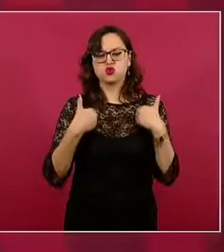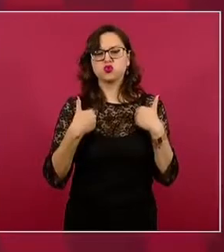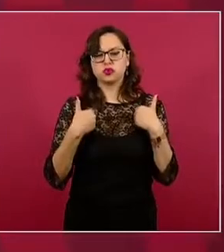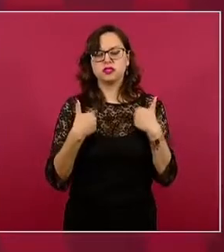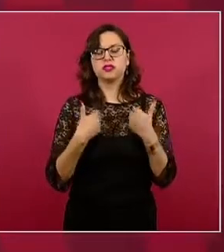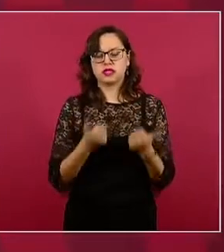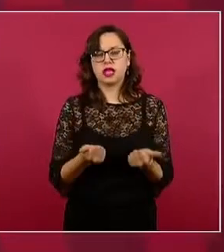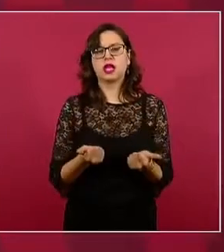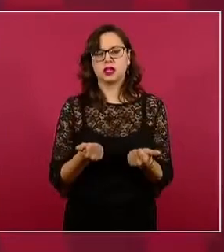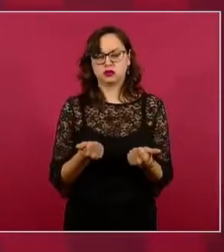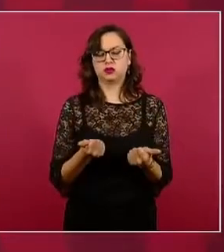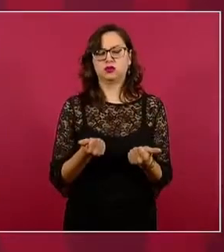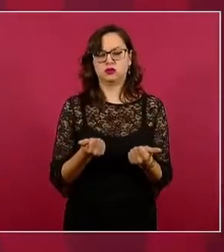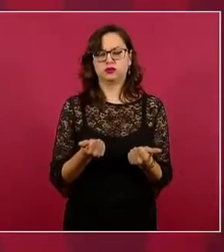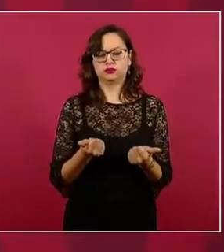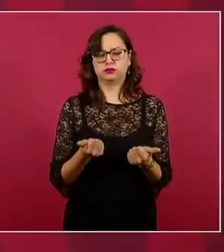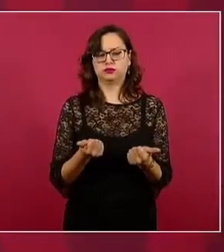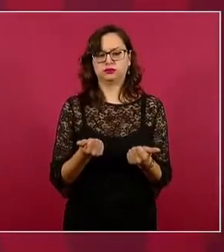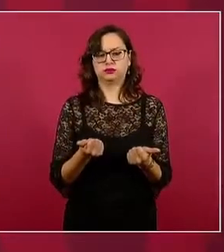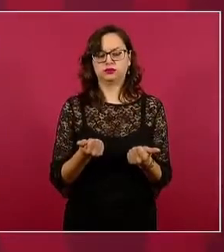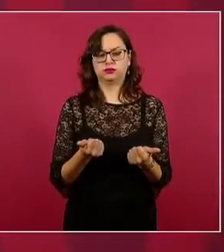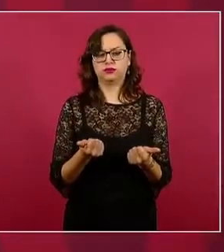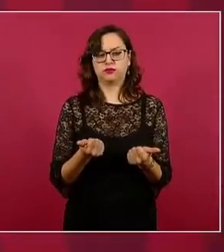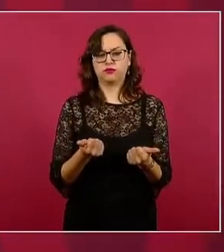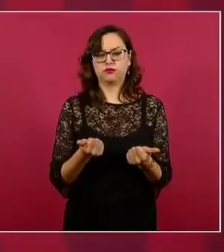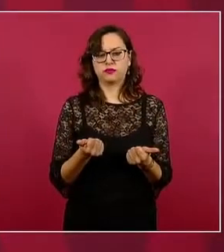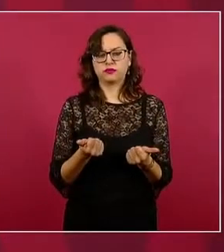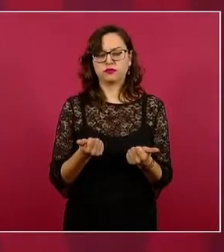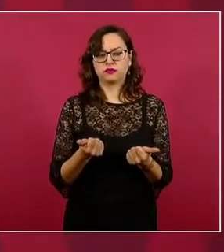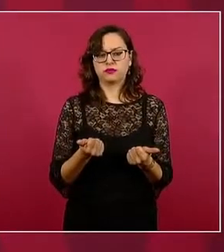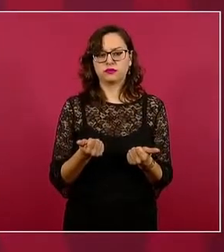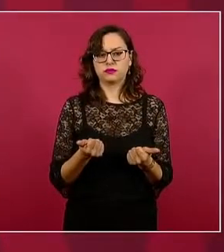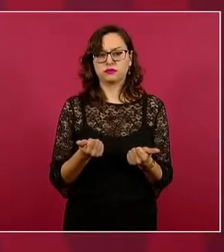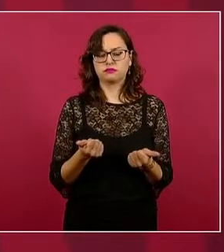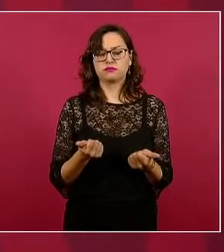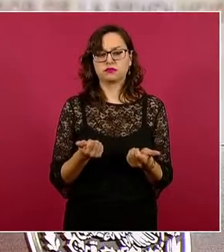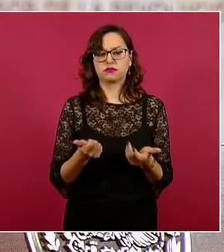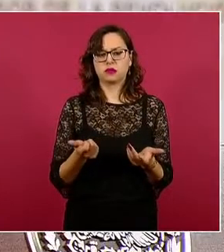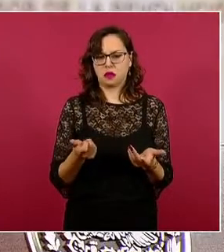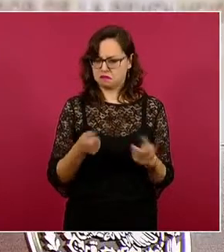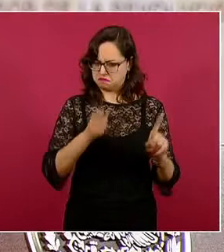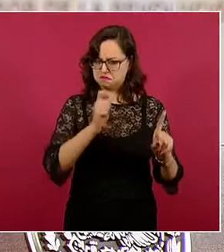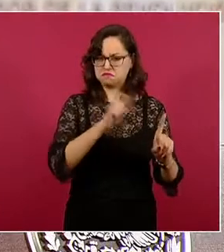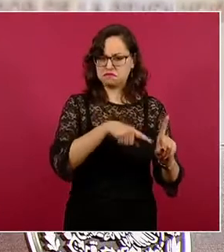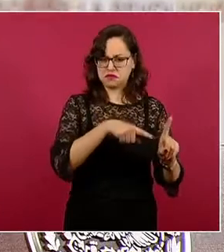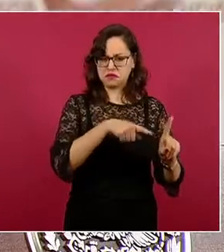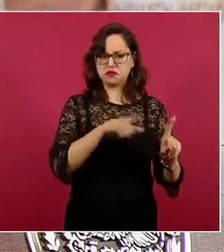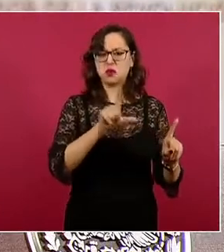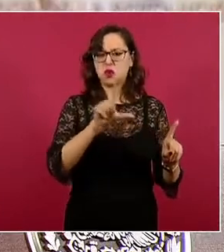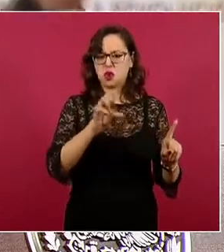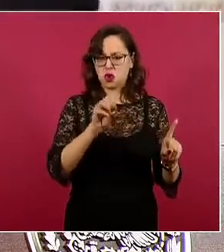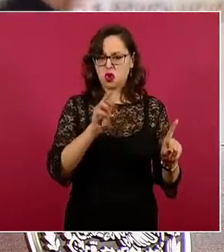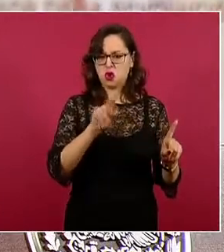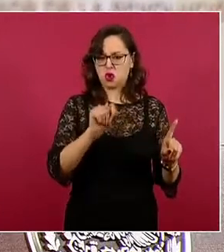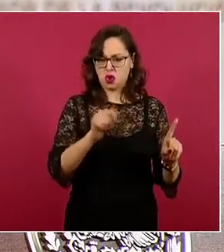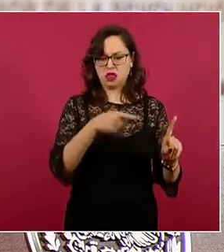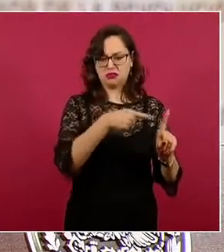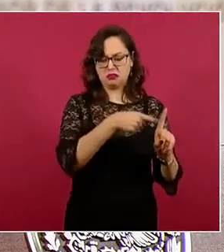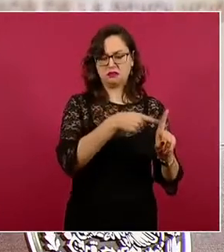para no dejar de hablar de estos personajes, lo de Mola, pues sí,